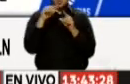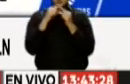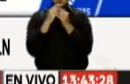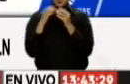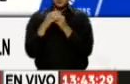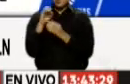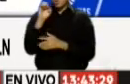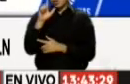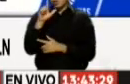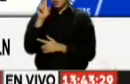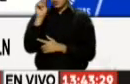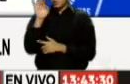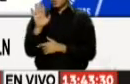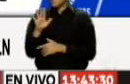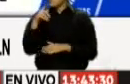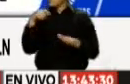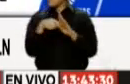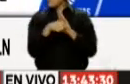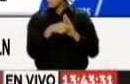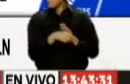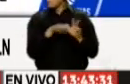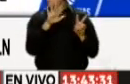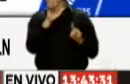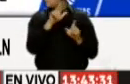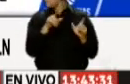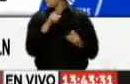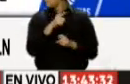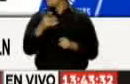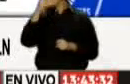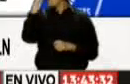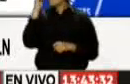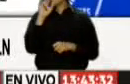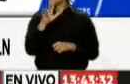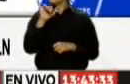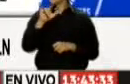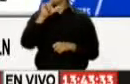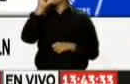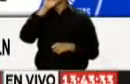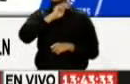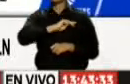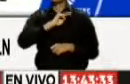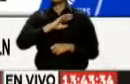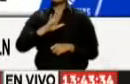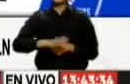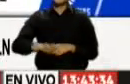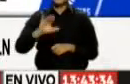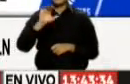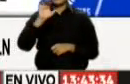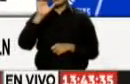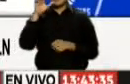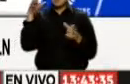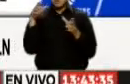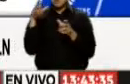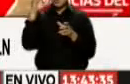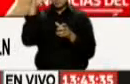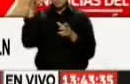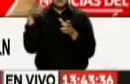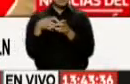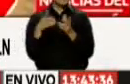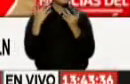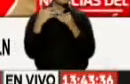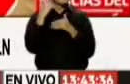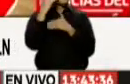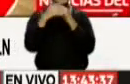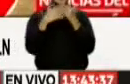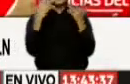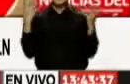de Liberación Nacional por el asesinato de 7 personas el pasado 3 de julio en el municipio de Argelia, en el Valle del Cauca. Días